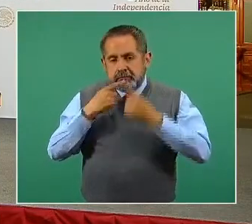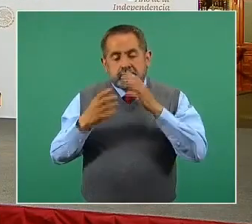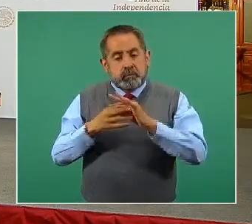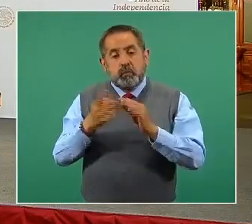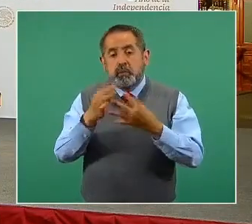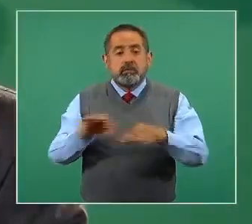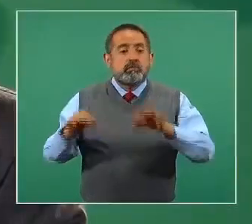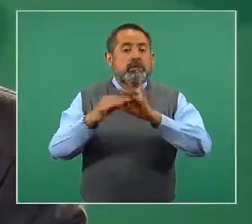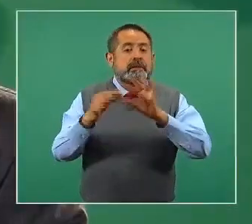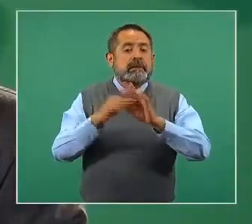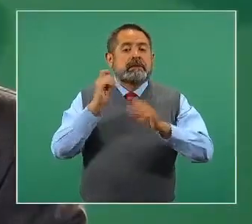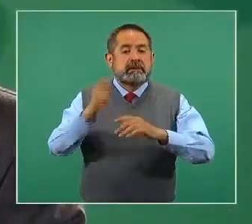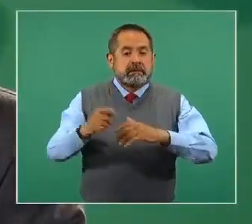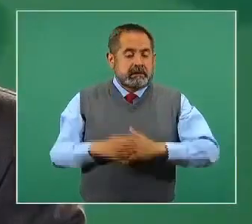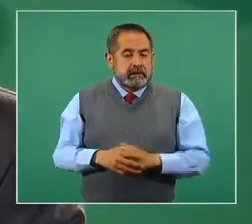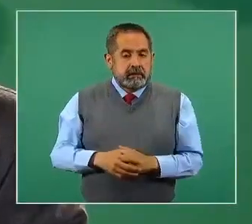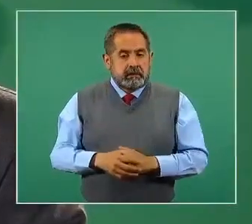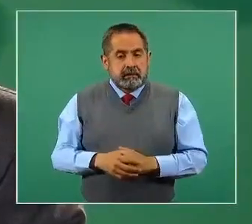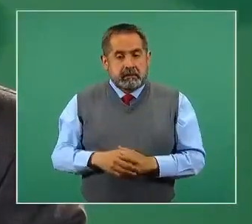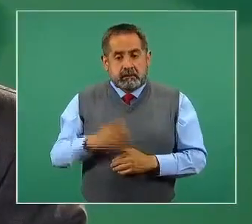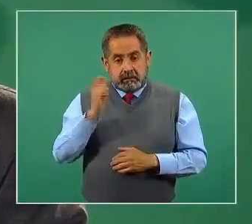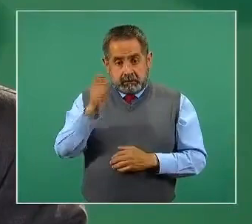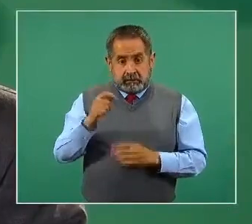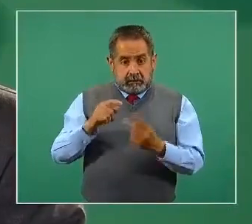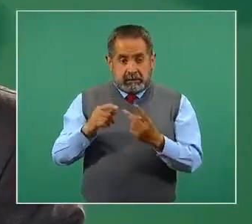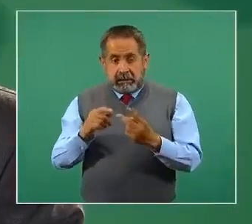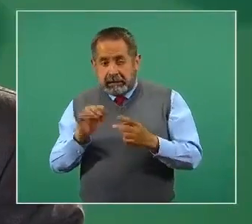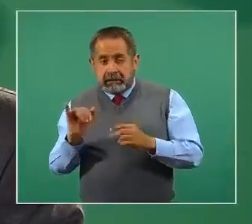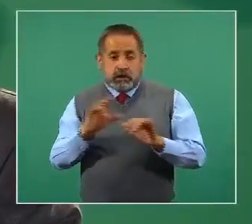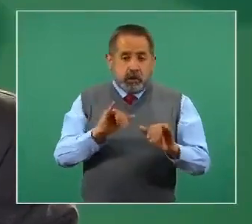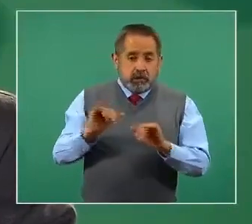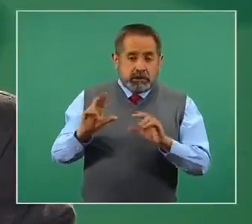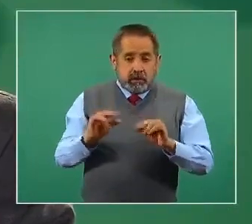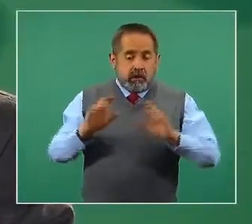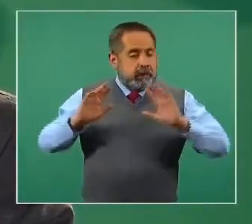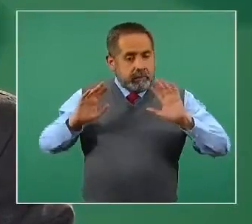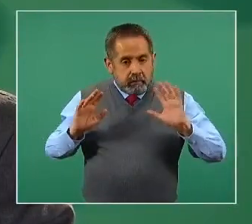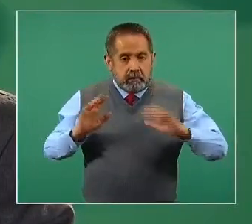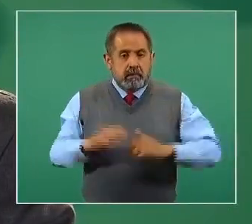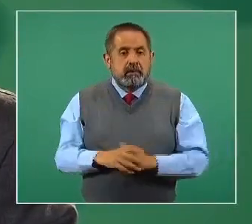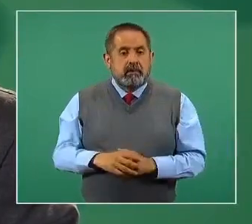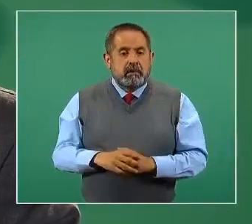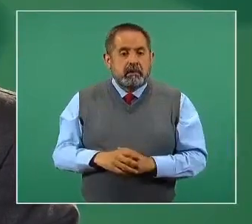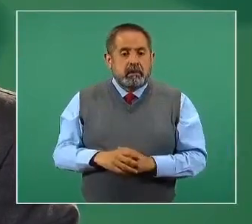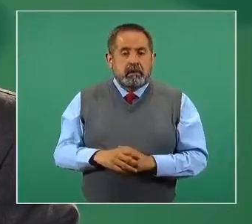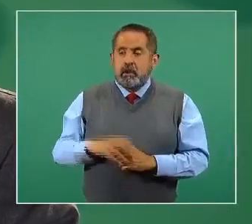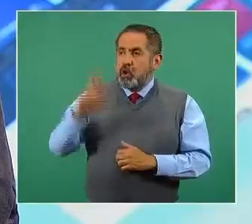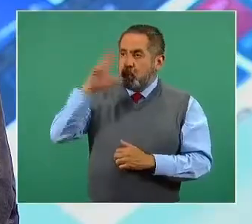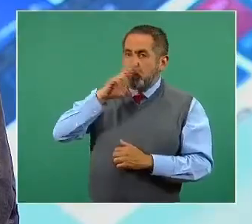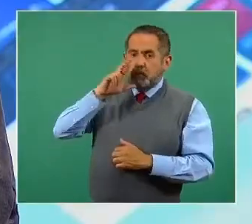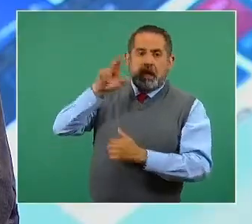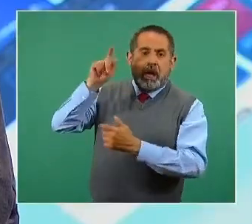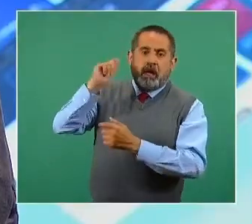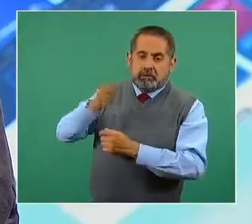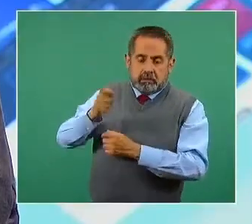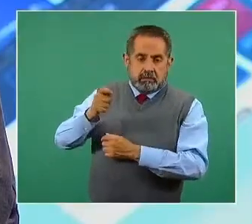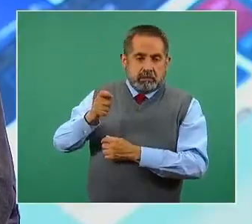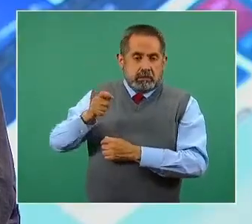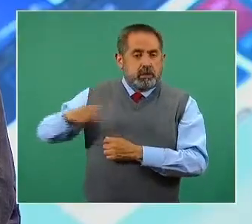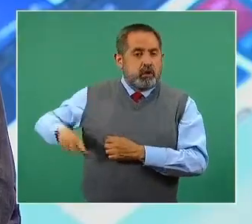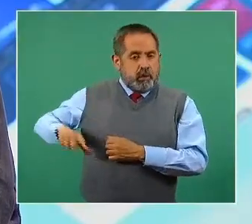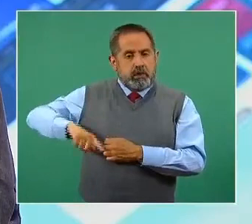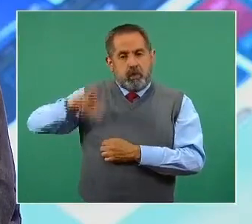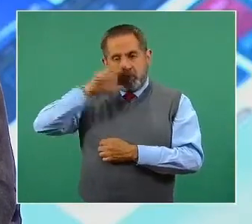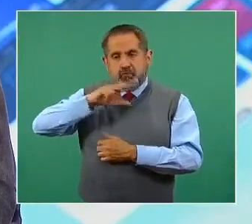es lo más importante, es que en tanto eso no suceda, el fondo ruso o el